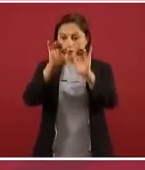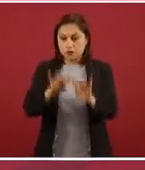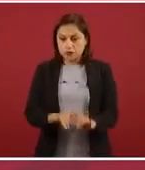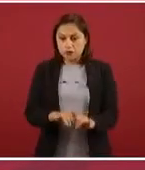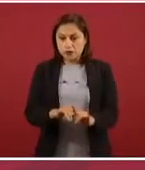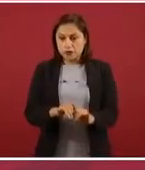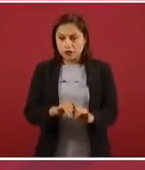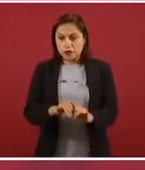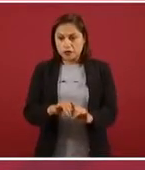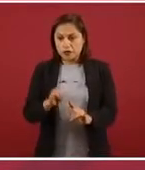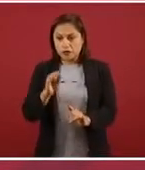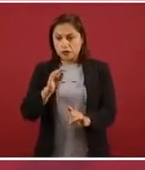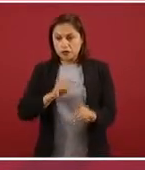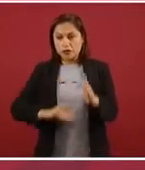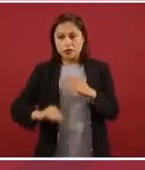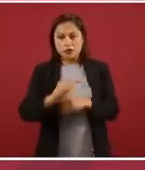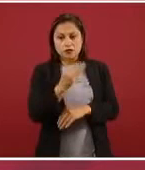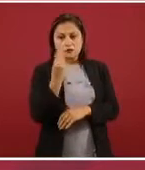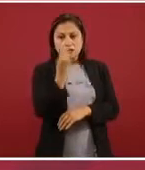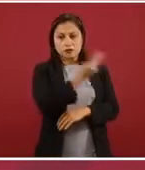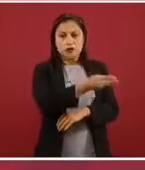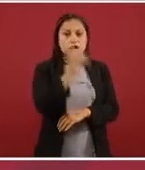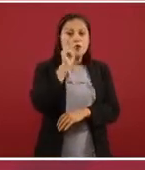a la señora Pelosi